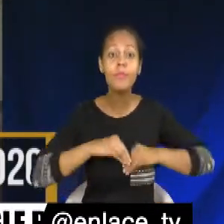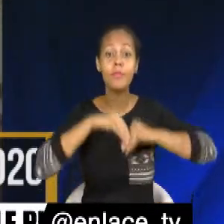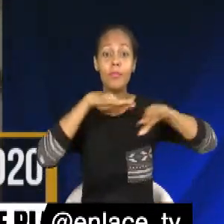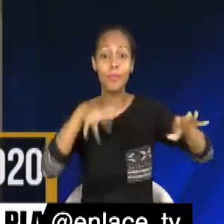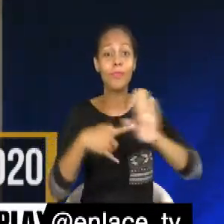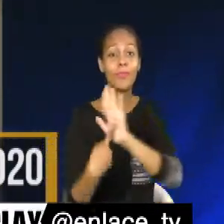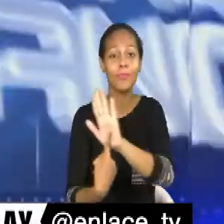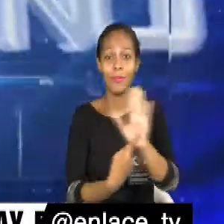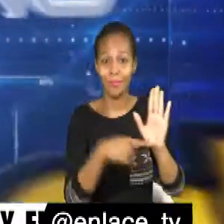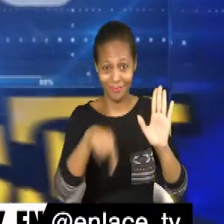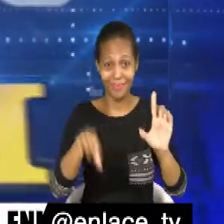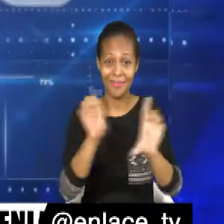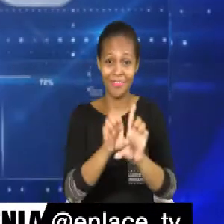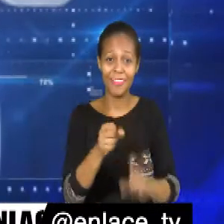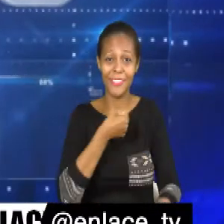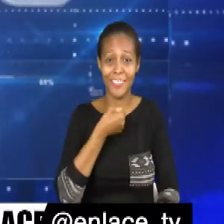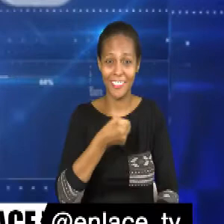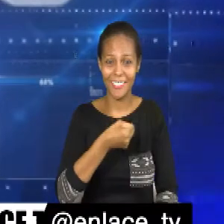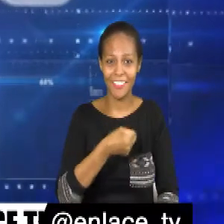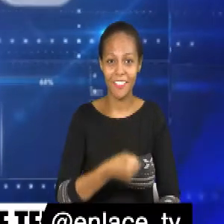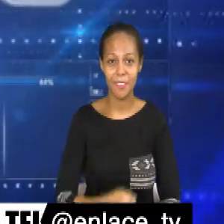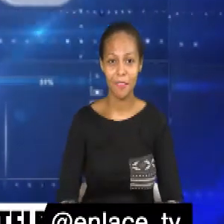en Enlace Noticias.